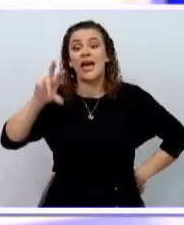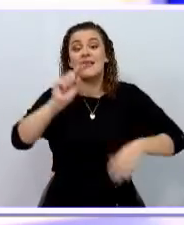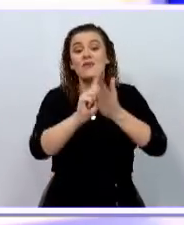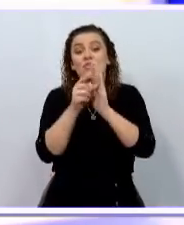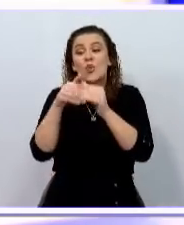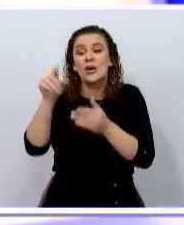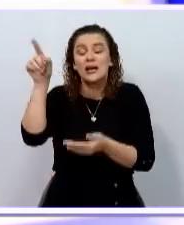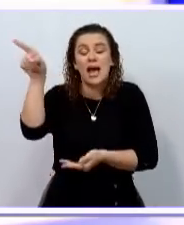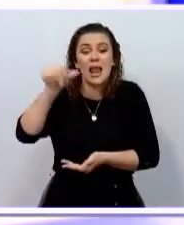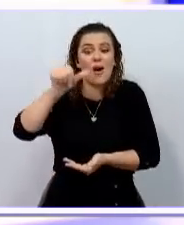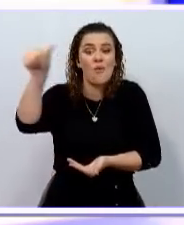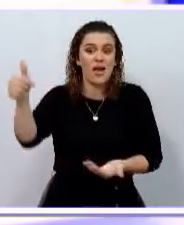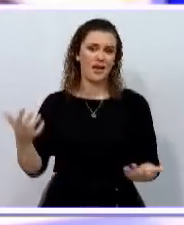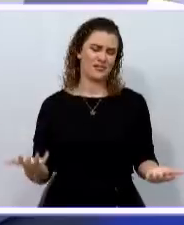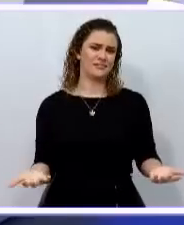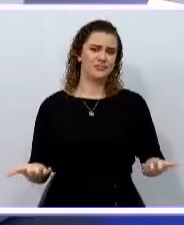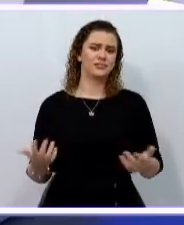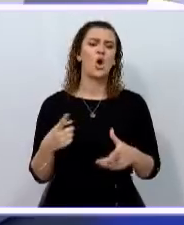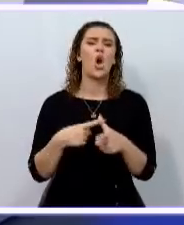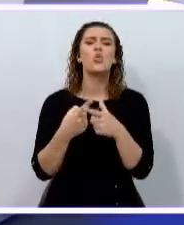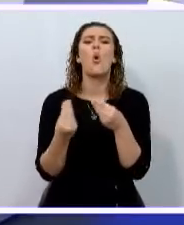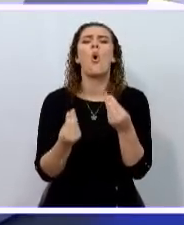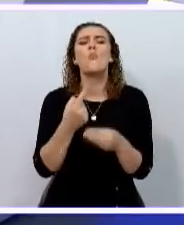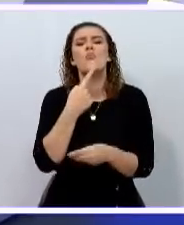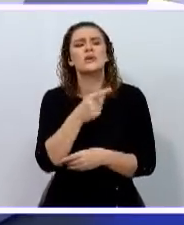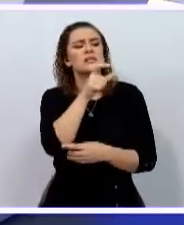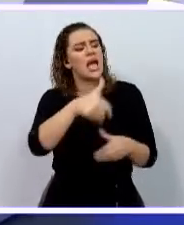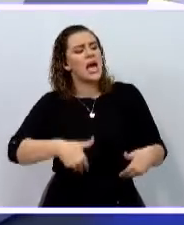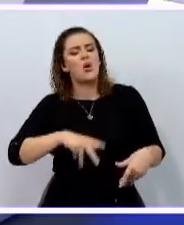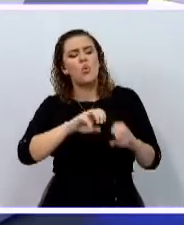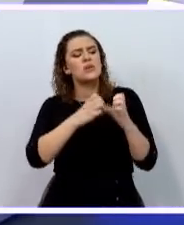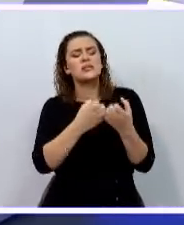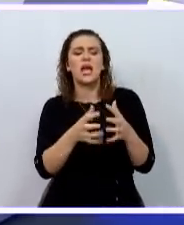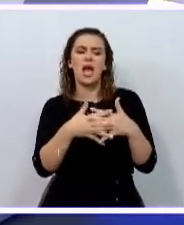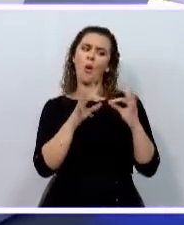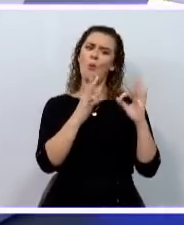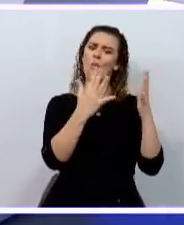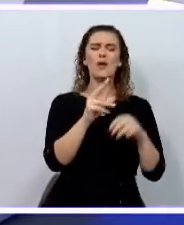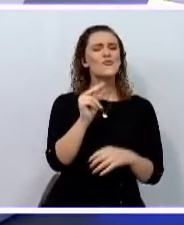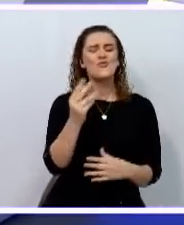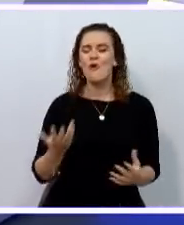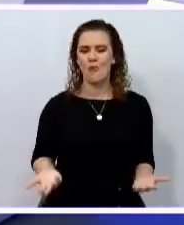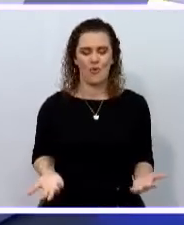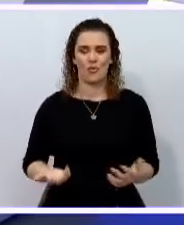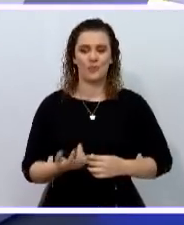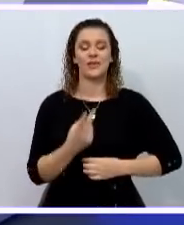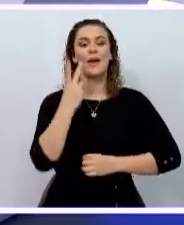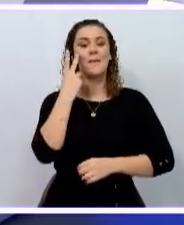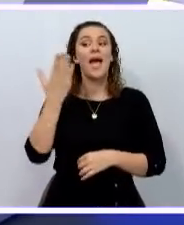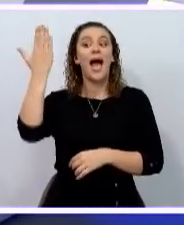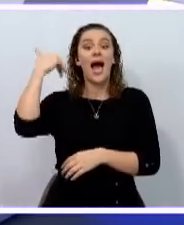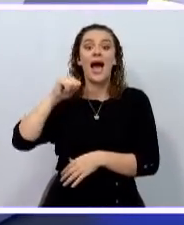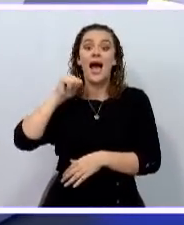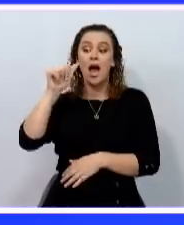en el morir a Soto Entonces cómo vas a decir que Karen no tiró el equipo atrás y qué bueno sí yo no Josué antes